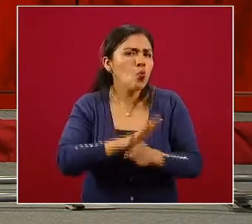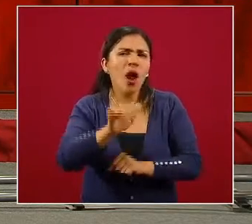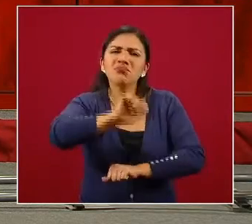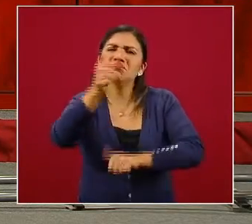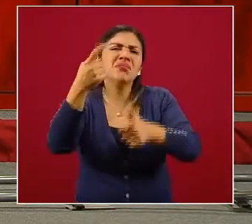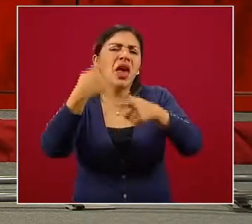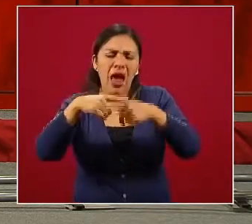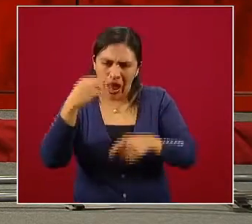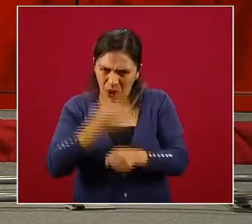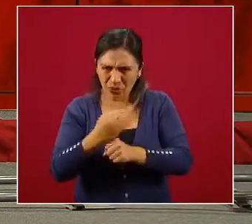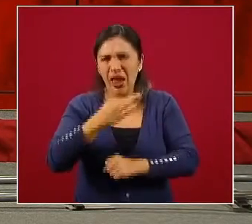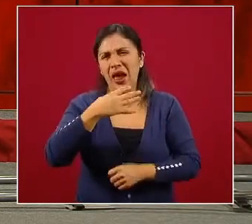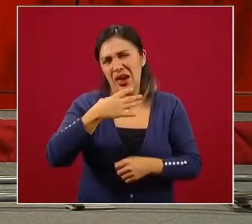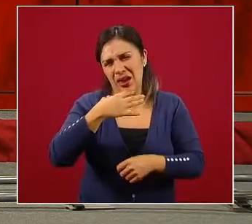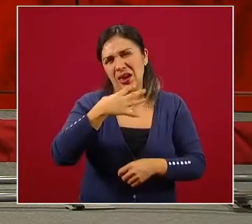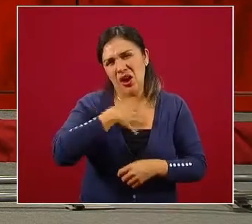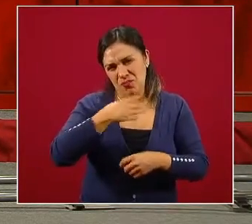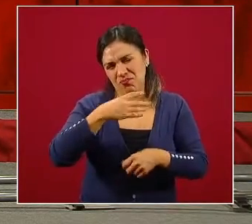otros eventos